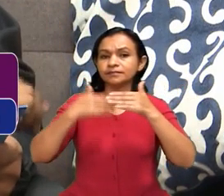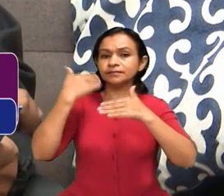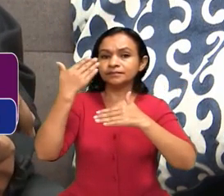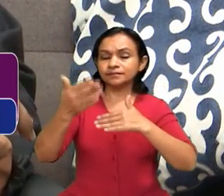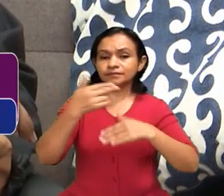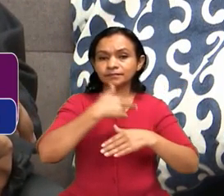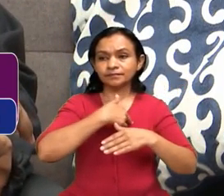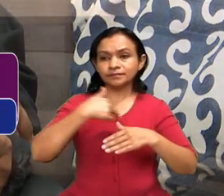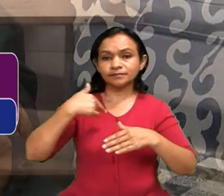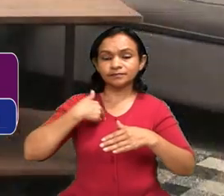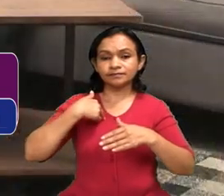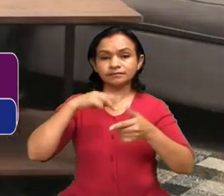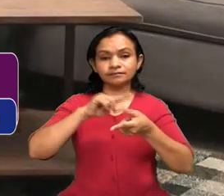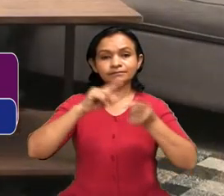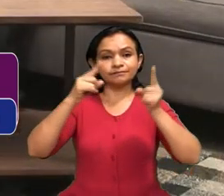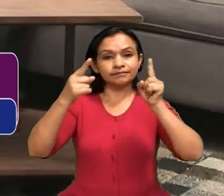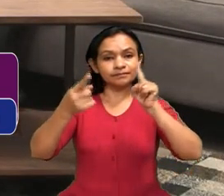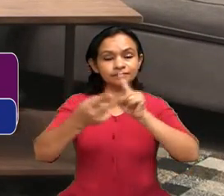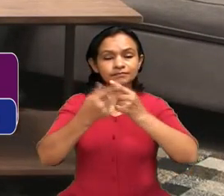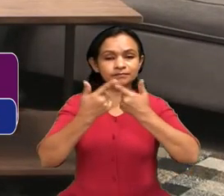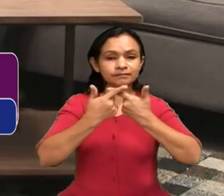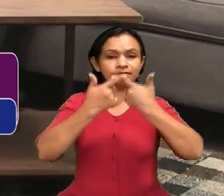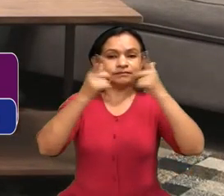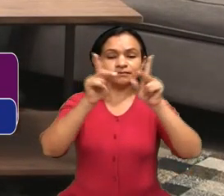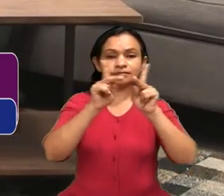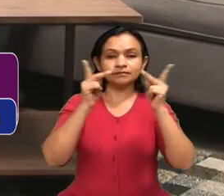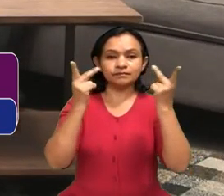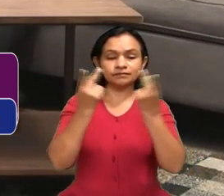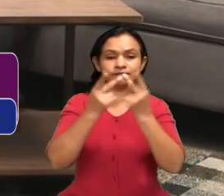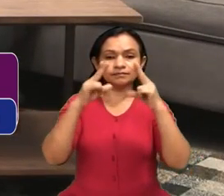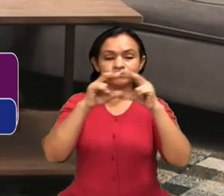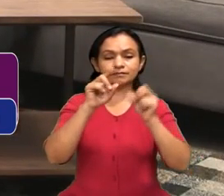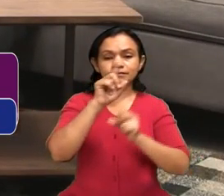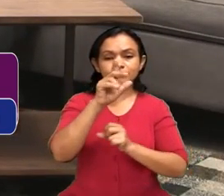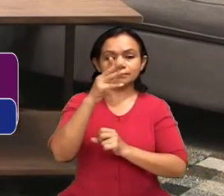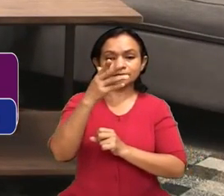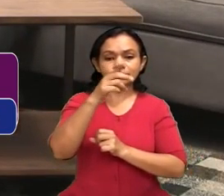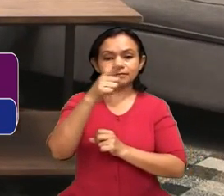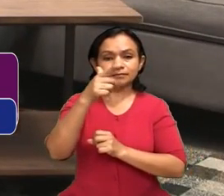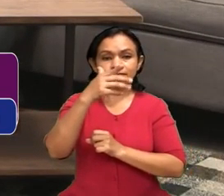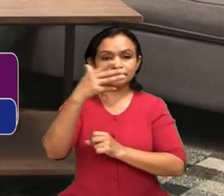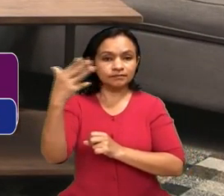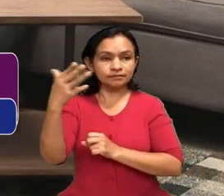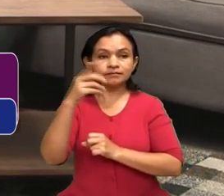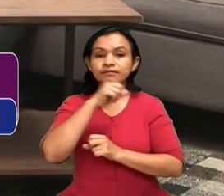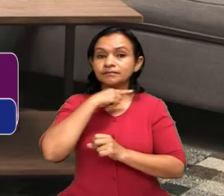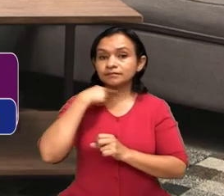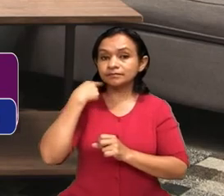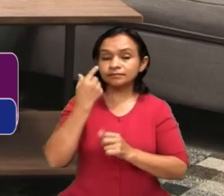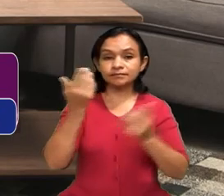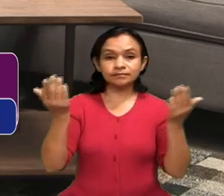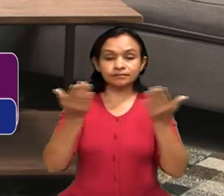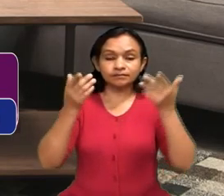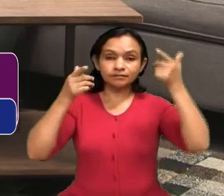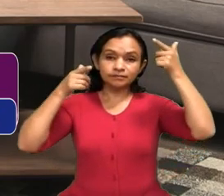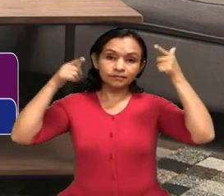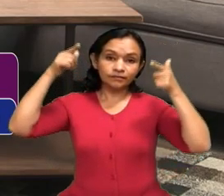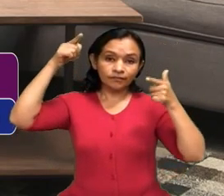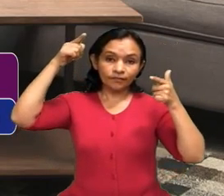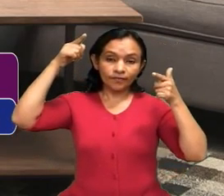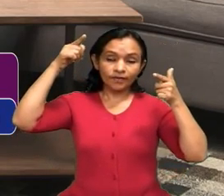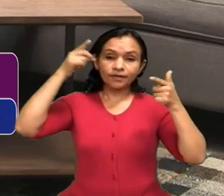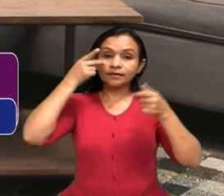lograría dar el salto para dar la libertad al pueblo nicaragüense en 1979. Pero le pregunto a partir de esta realidad, Sandino, dentro